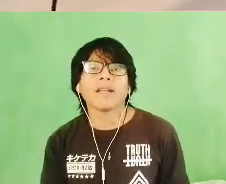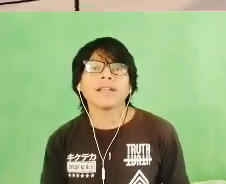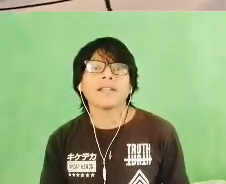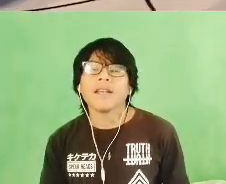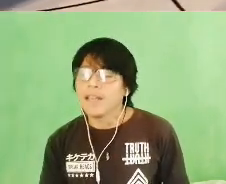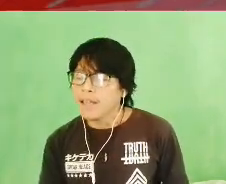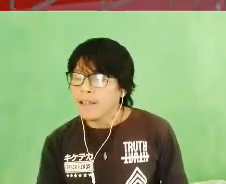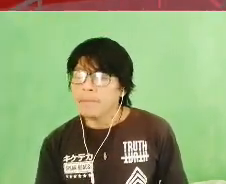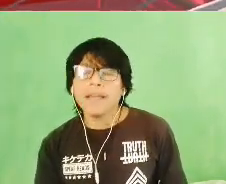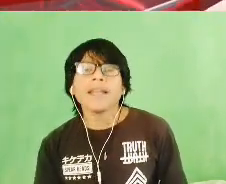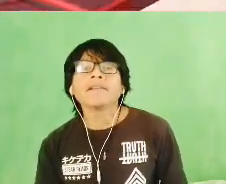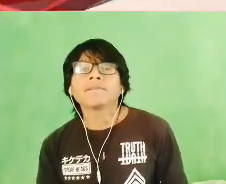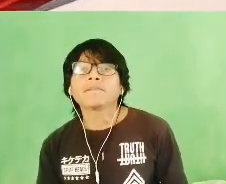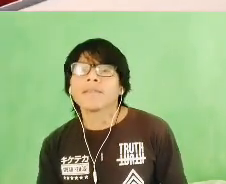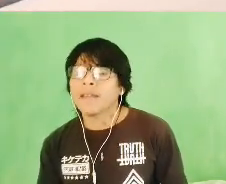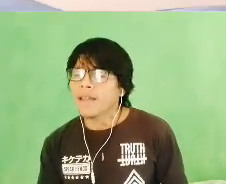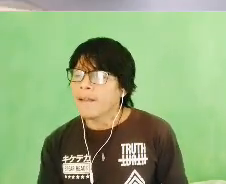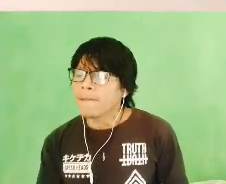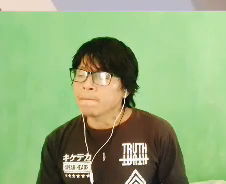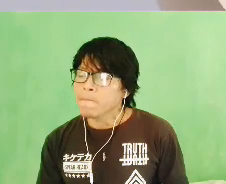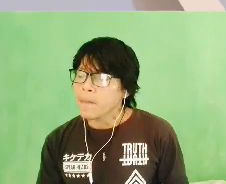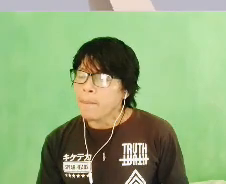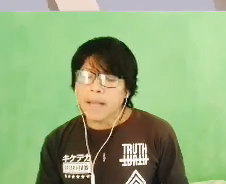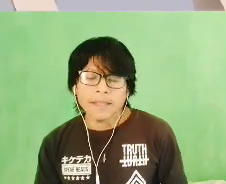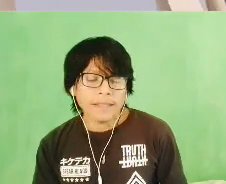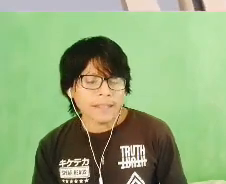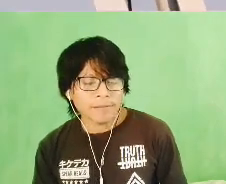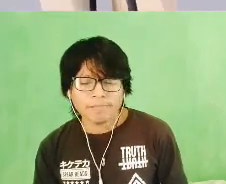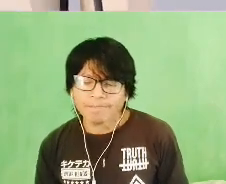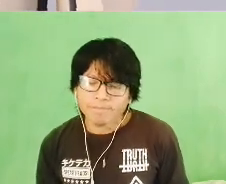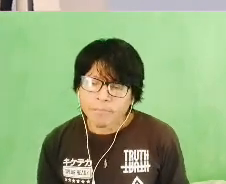campañas electorales, viene